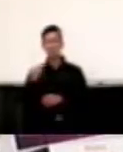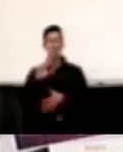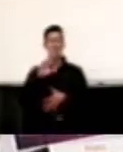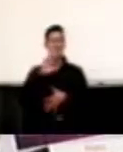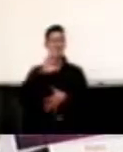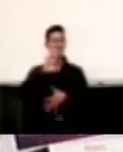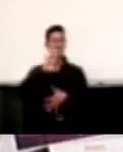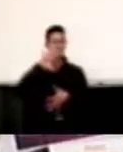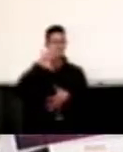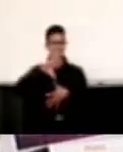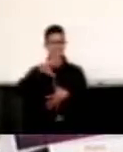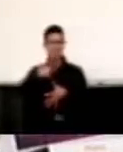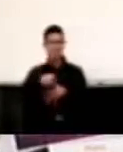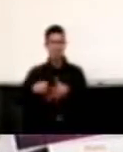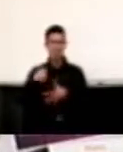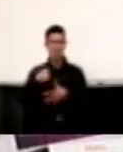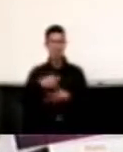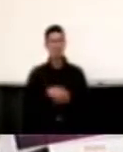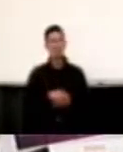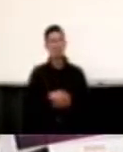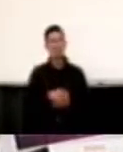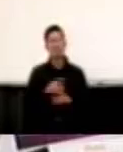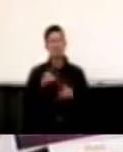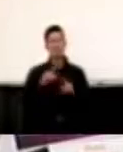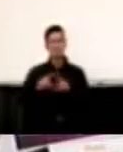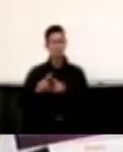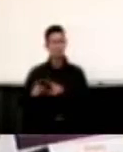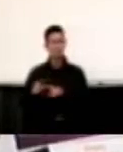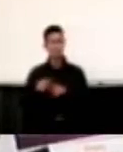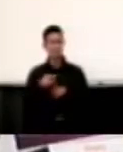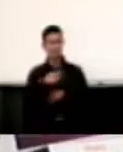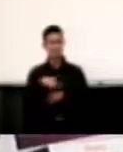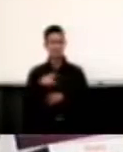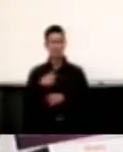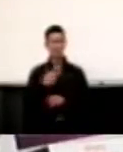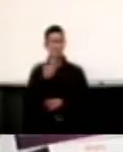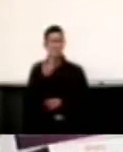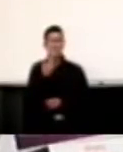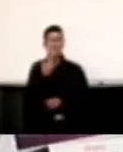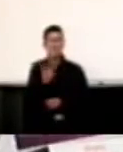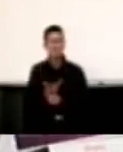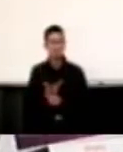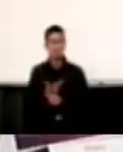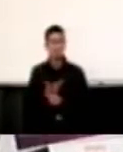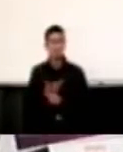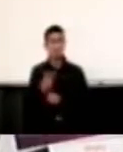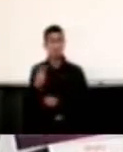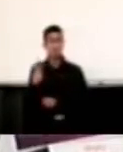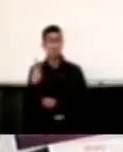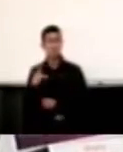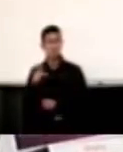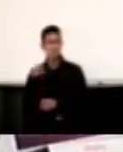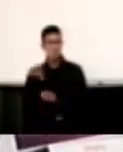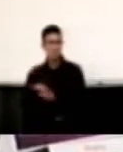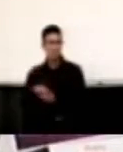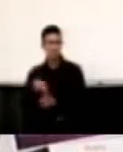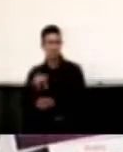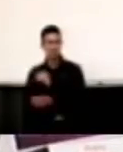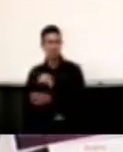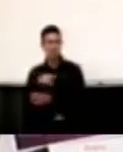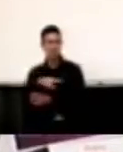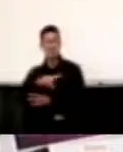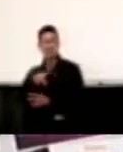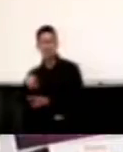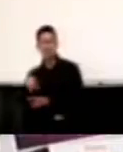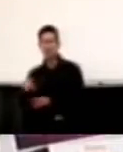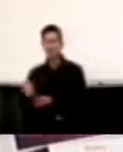en México. Es que los ciudadanos no se hacen responsables de su voto, prefieren darle la responsabilidad a un sujeto, ¿no? Entonces quiere